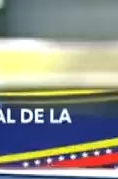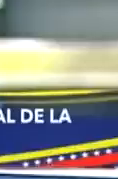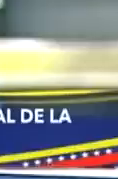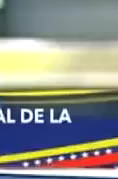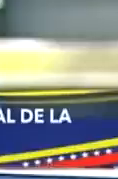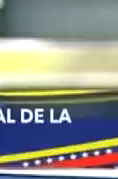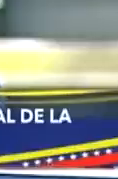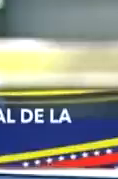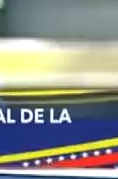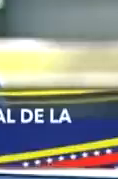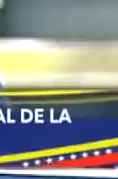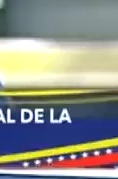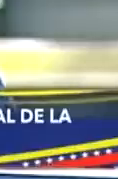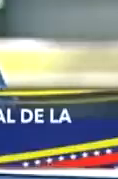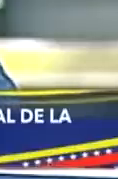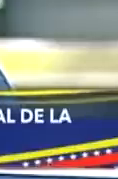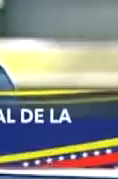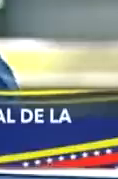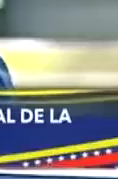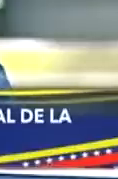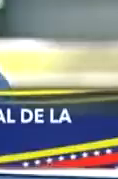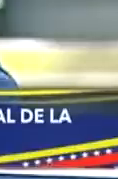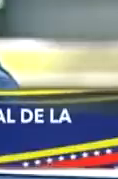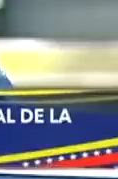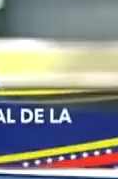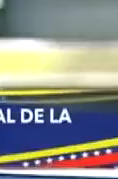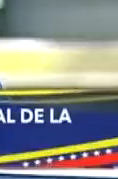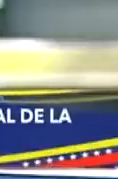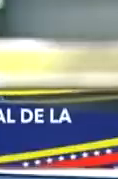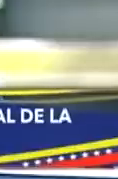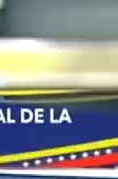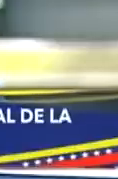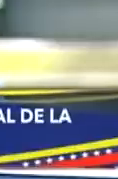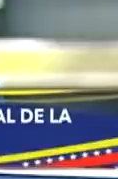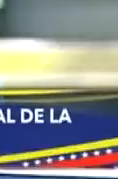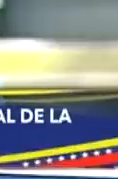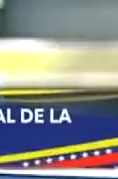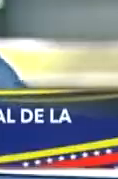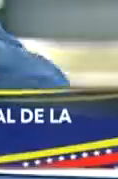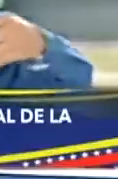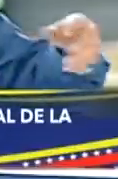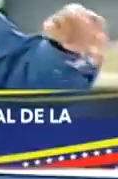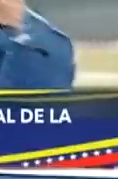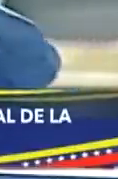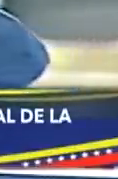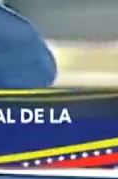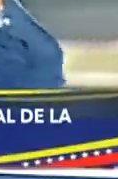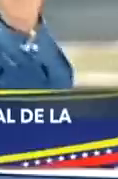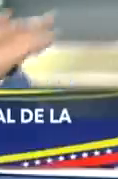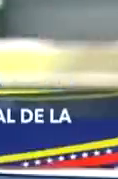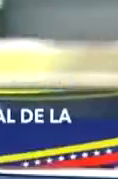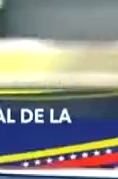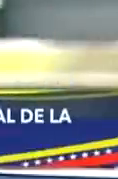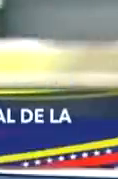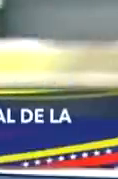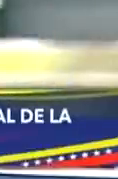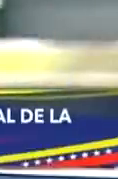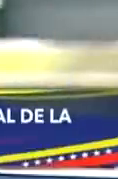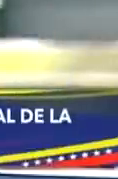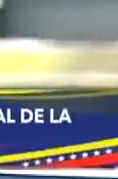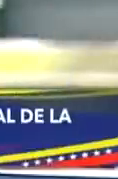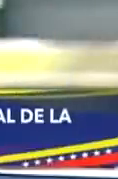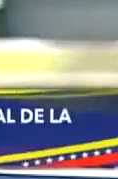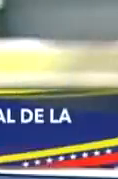resumir la idea de construir una sociedad nueva, alternativa, diferente al capitalismo, diferente a la pudrición de la cultura